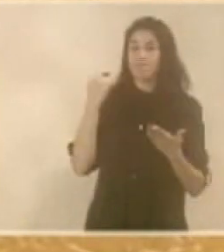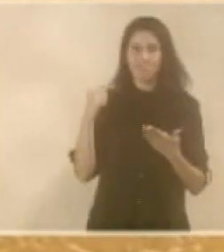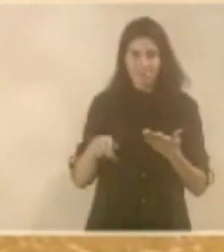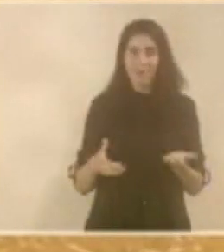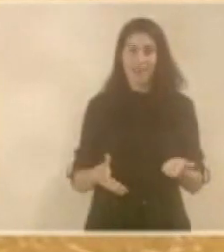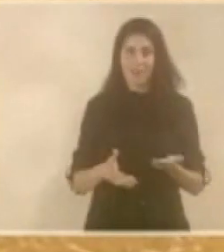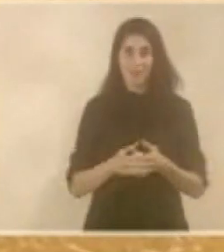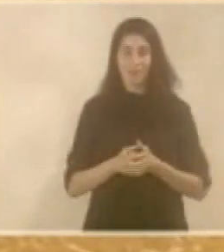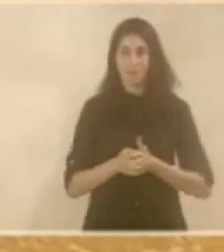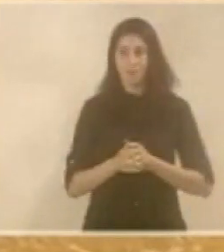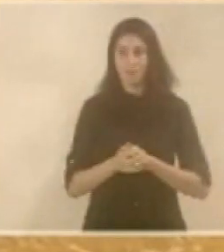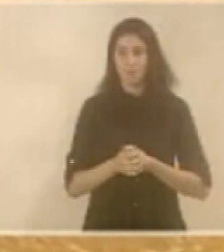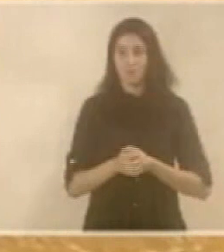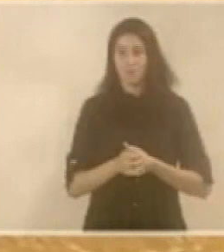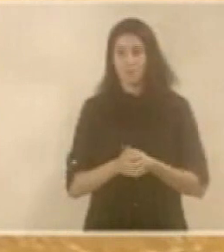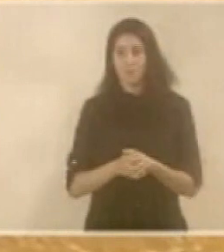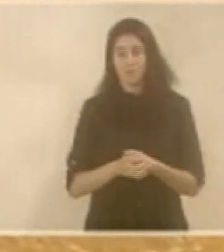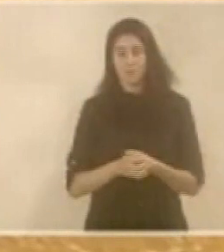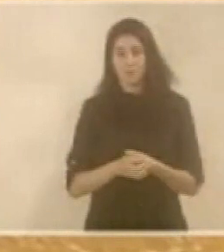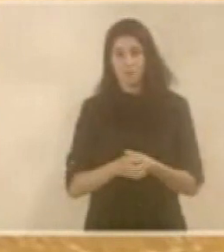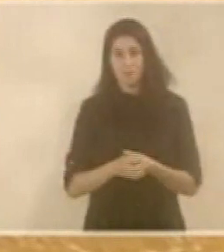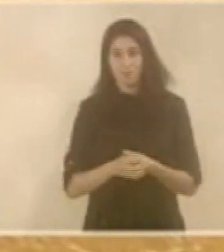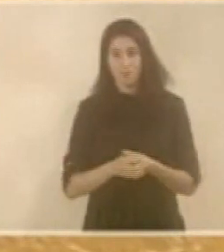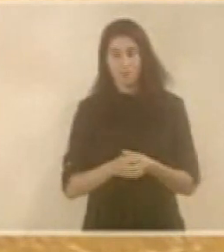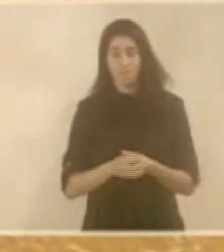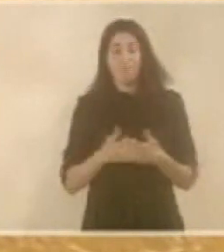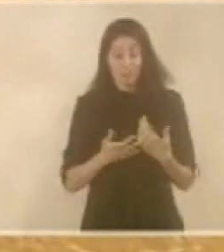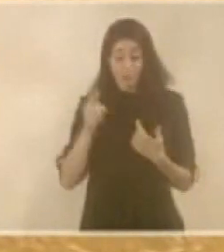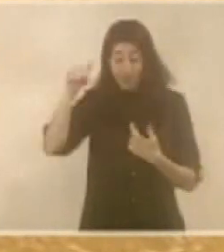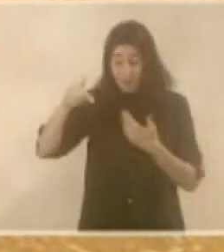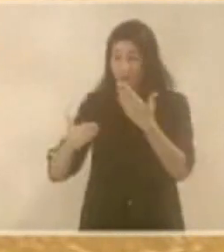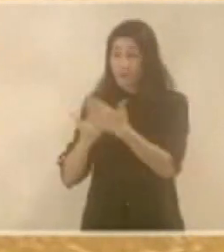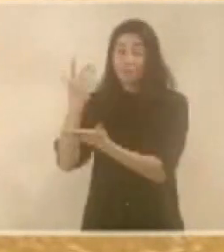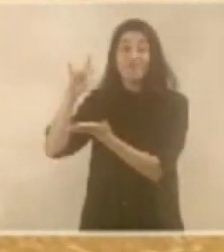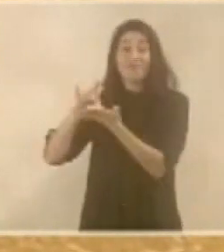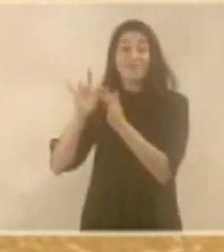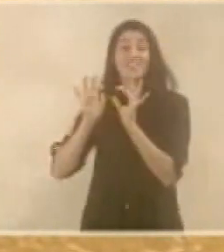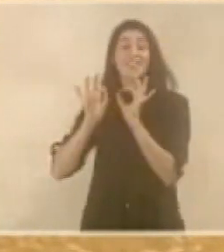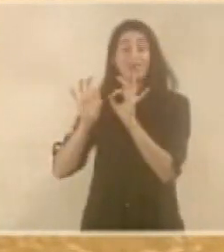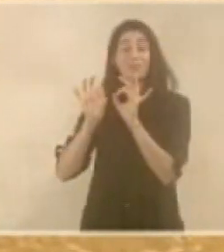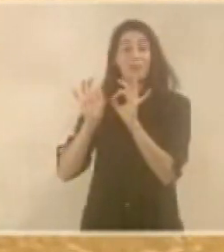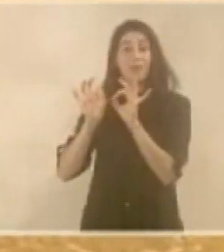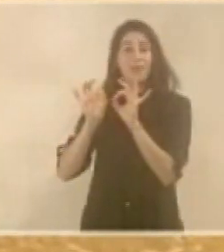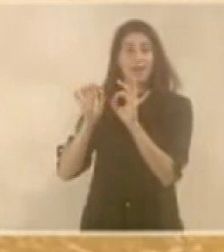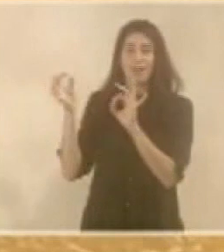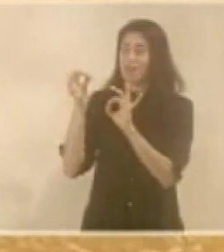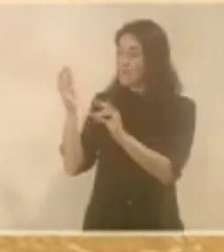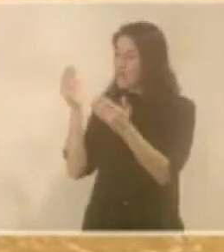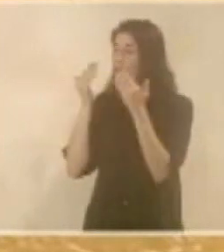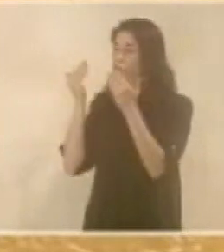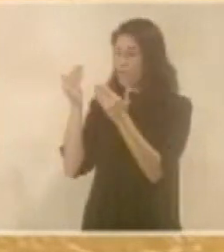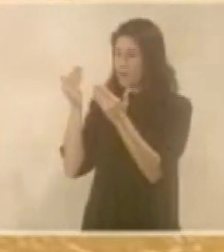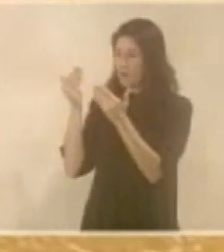Dar la vida por un ideal no solo merece un reconocimiento y un homenaje, sino que es de obligado cumplimiento